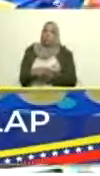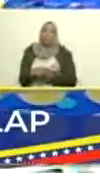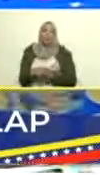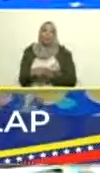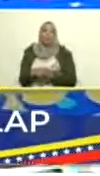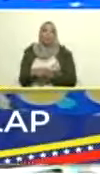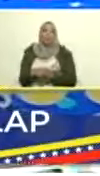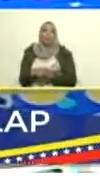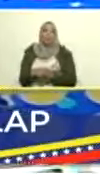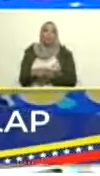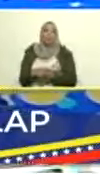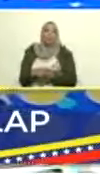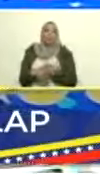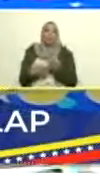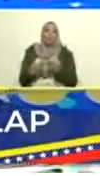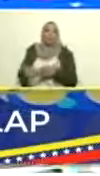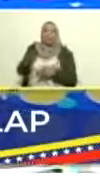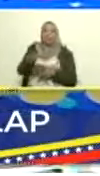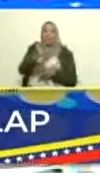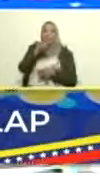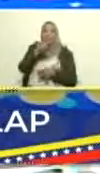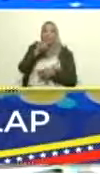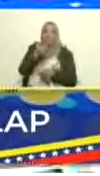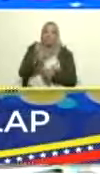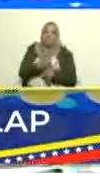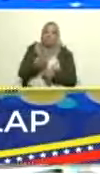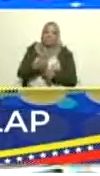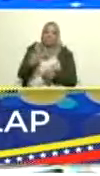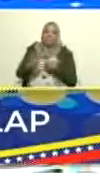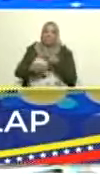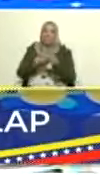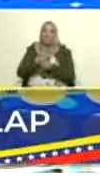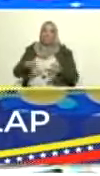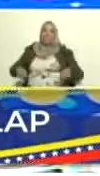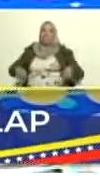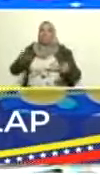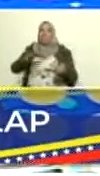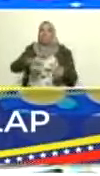la tierra de Guárico, de Portuguesa.